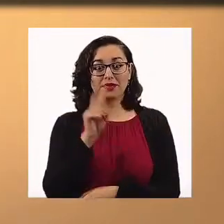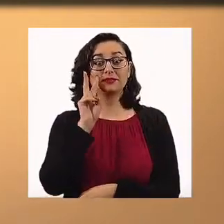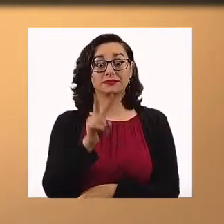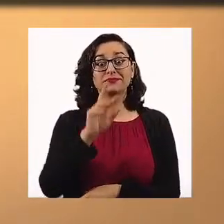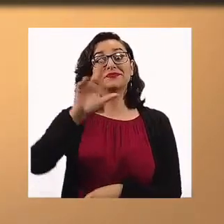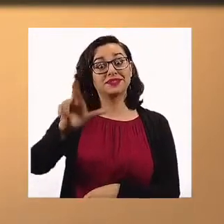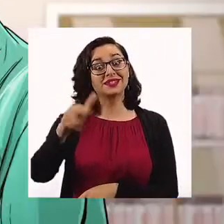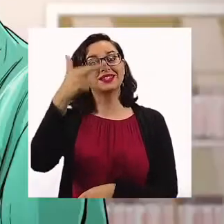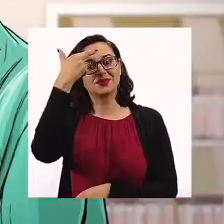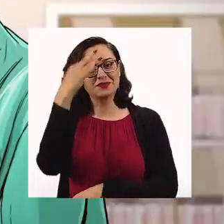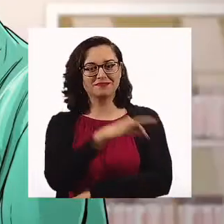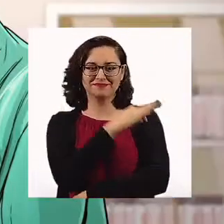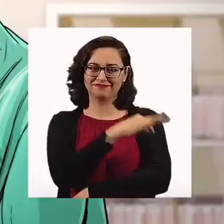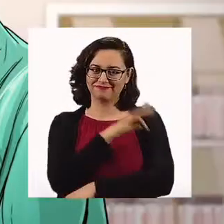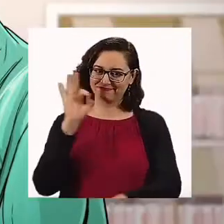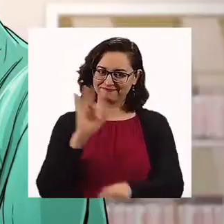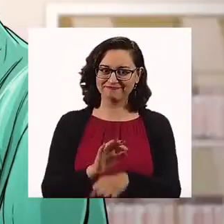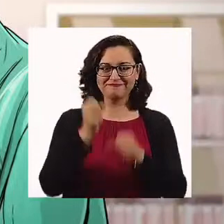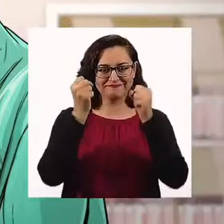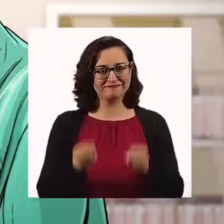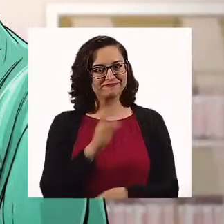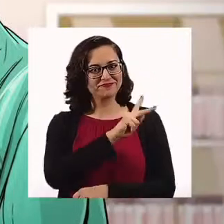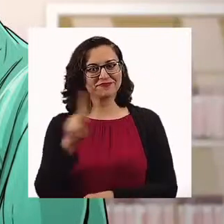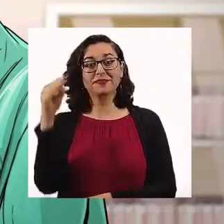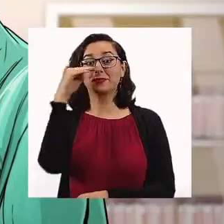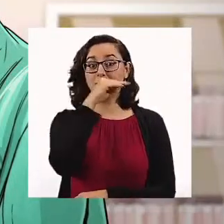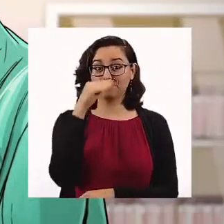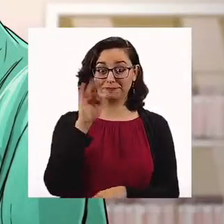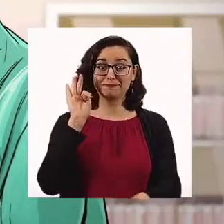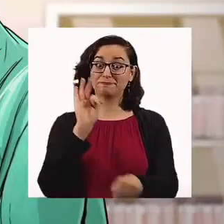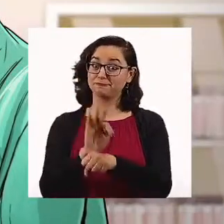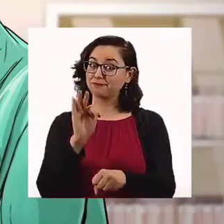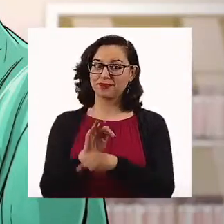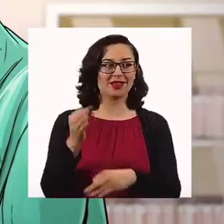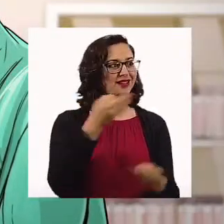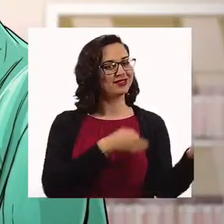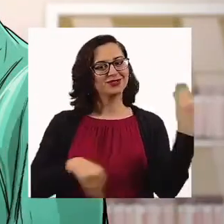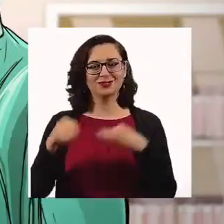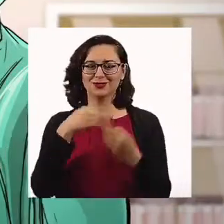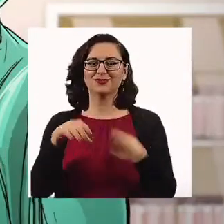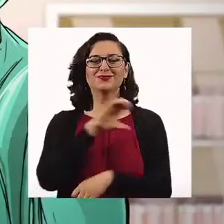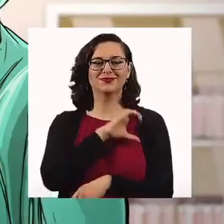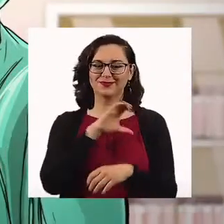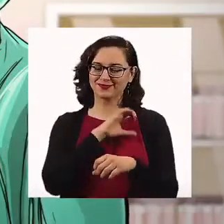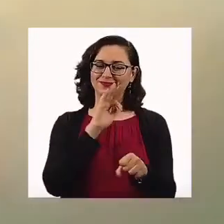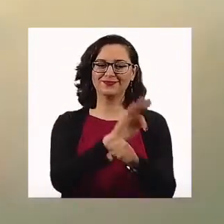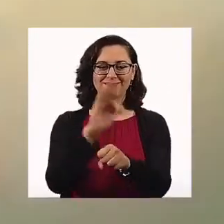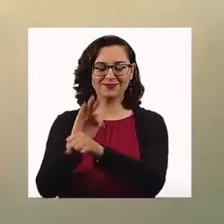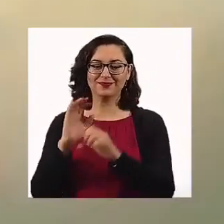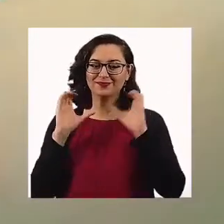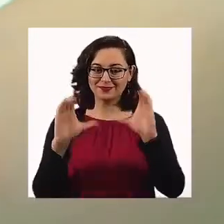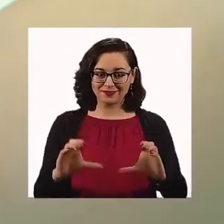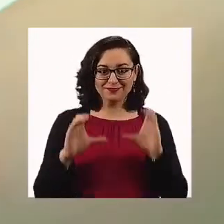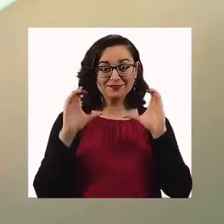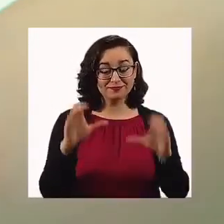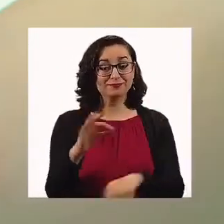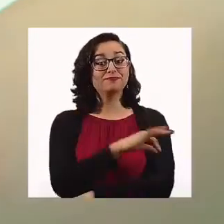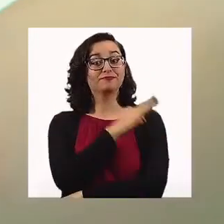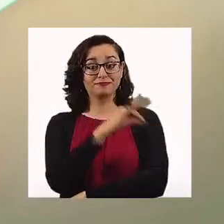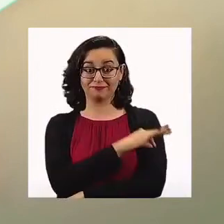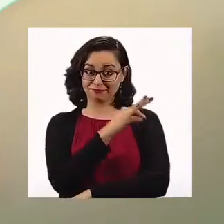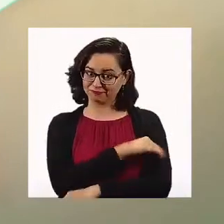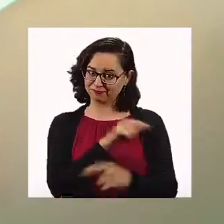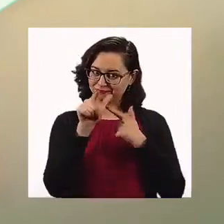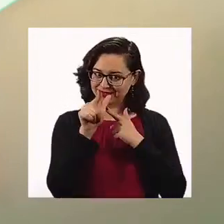mivacuna.salud.gov.mx. Recuerda, la vacuna es segura, universal y gratuita. Te protege y protege a quienes queremos. Cuidémonos entre